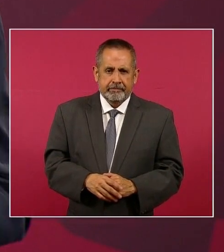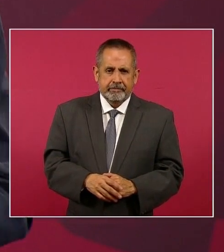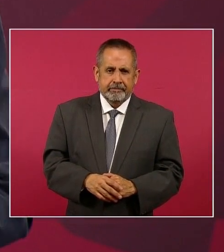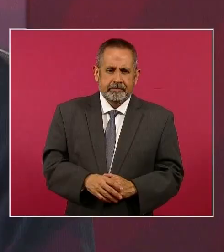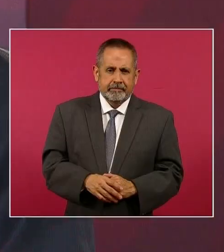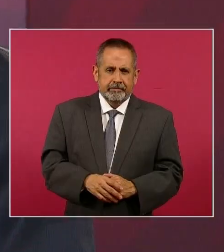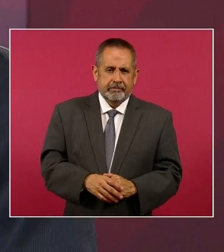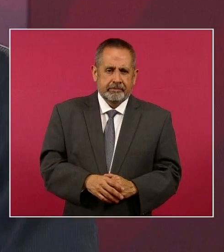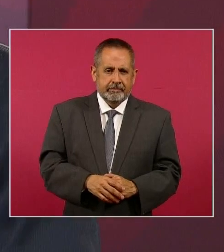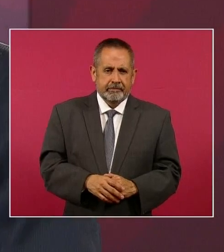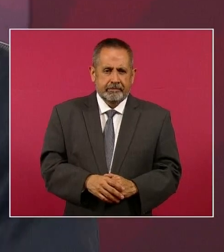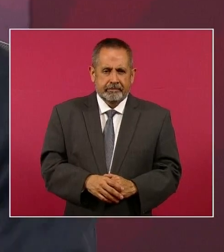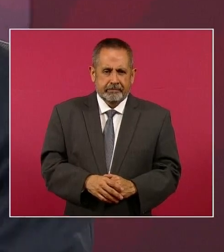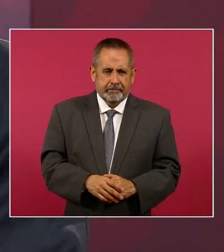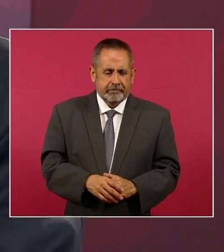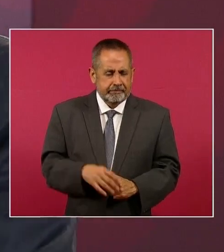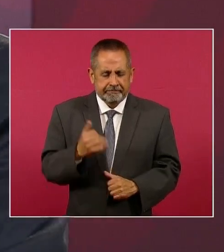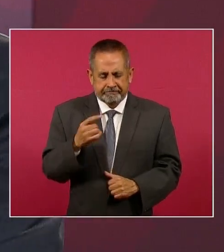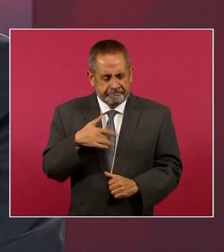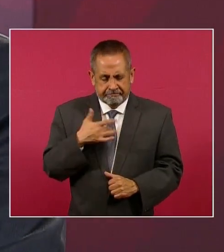Y no,